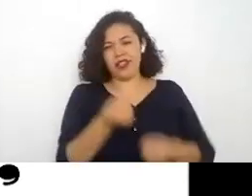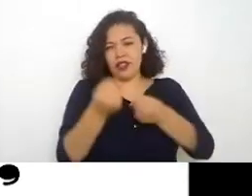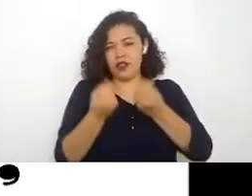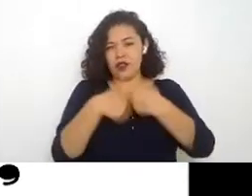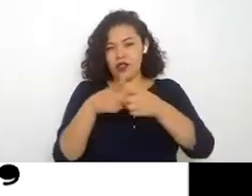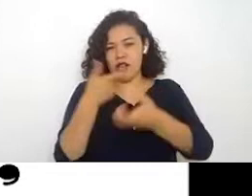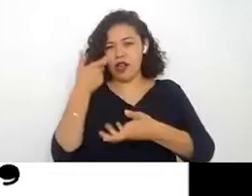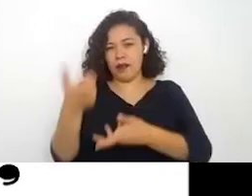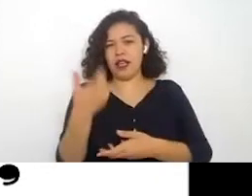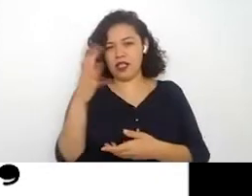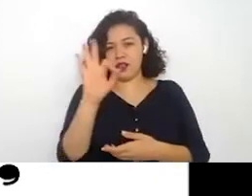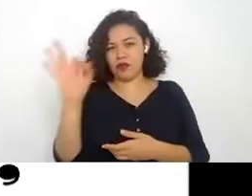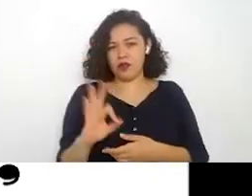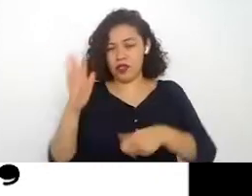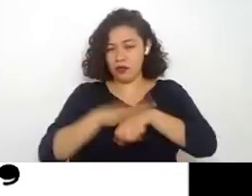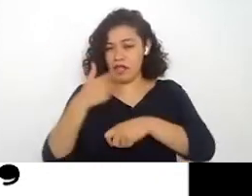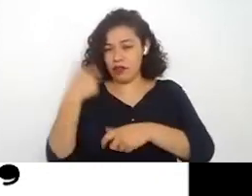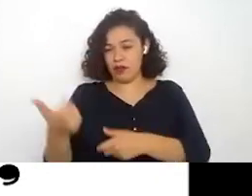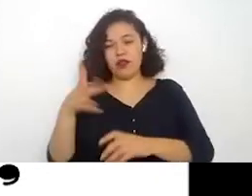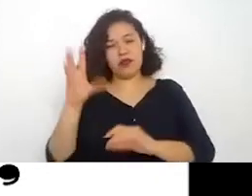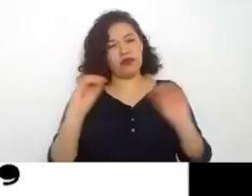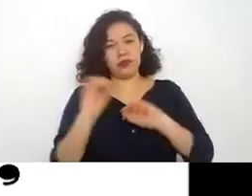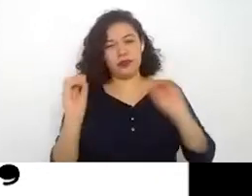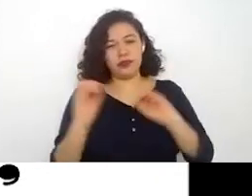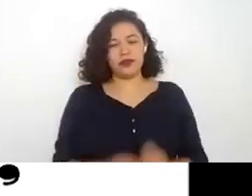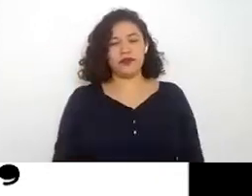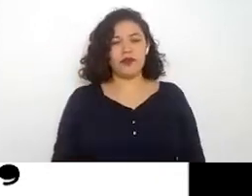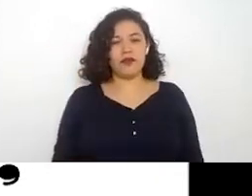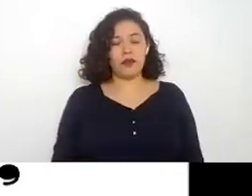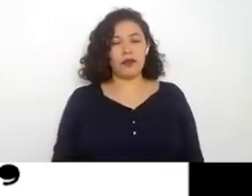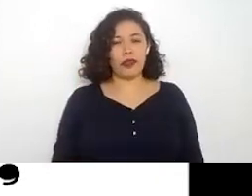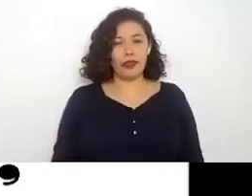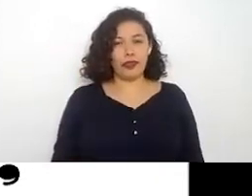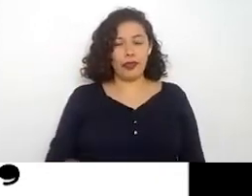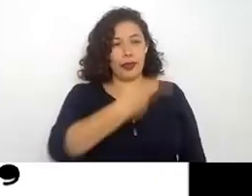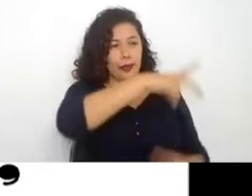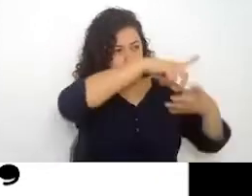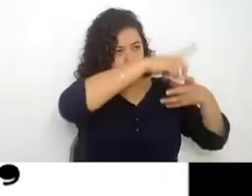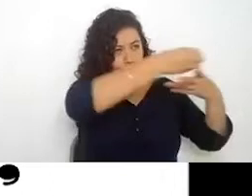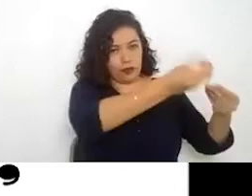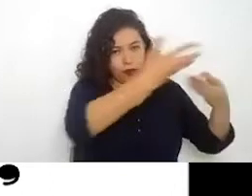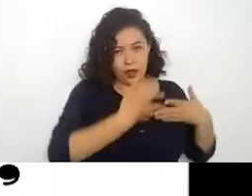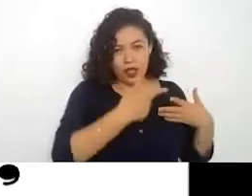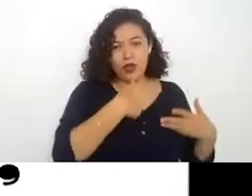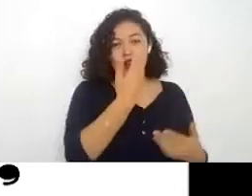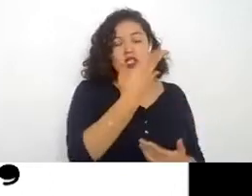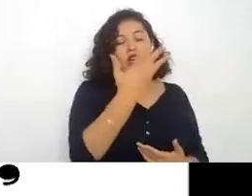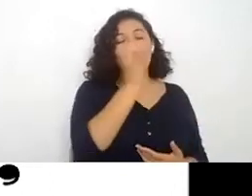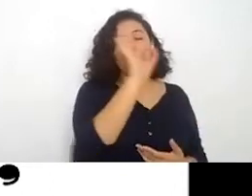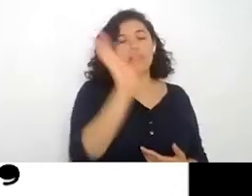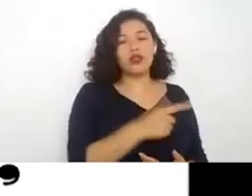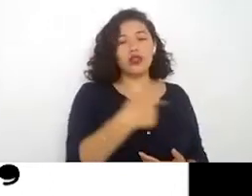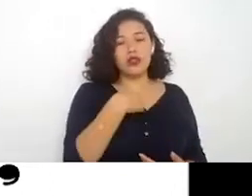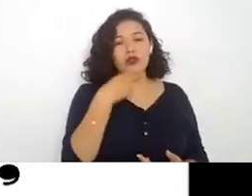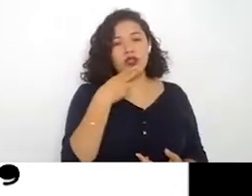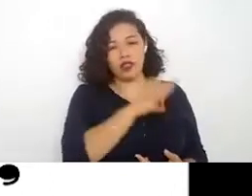si exceden el 5%. Entonces, únicamente de sus donativos pueden utilizar el 5%.